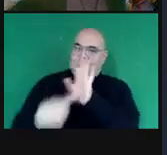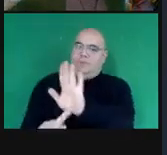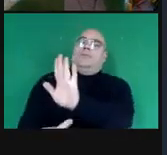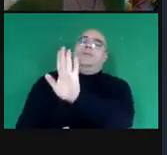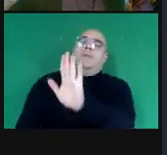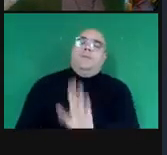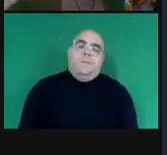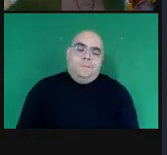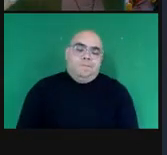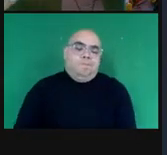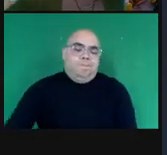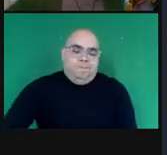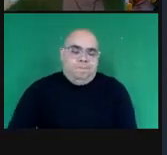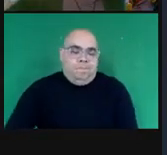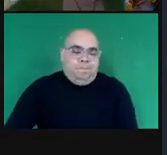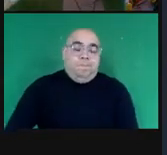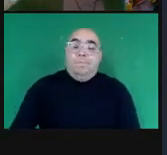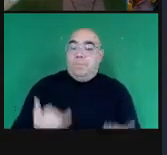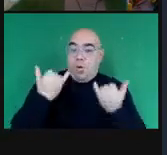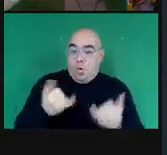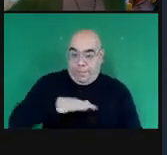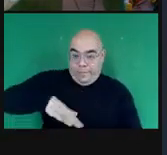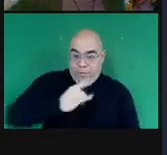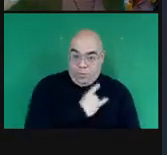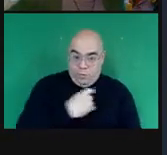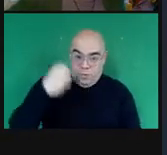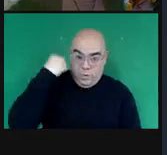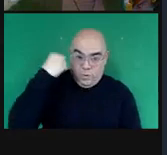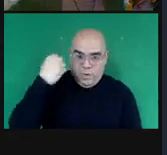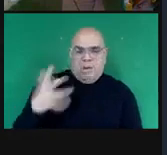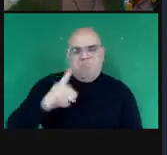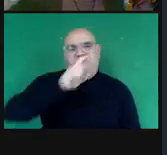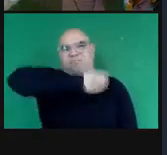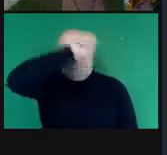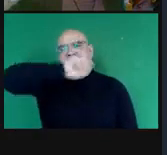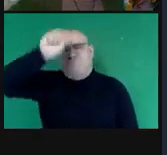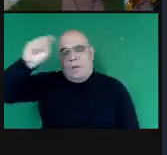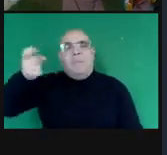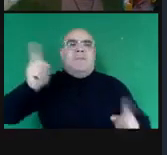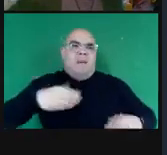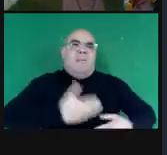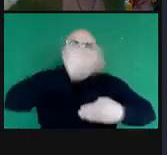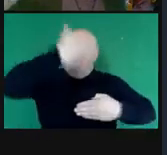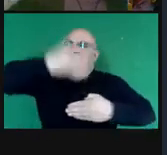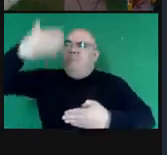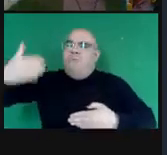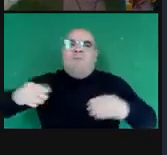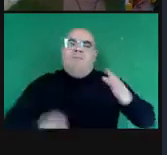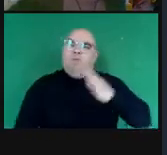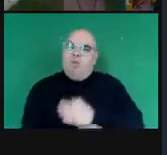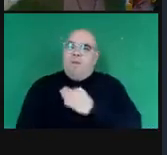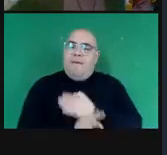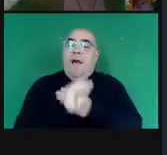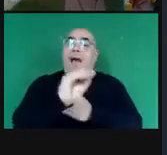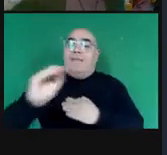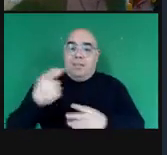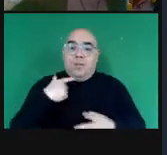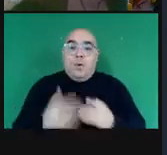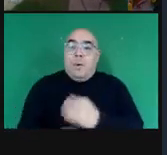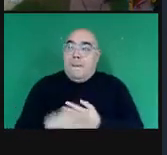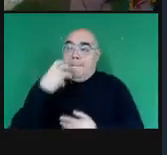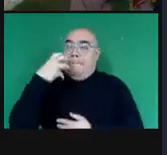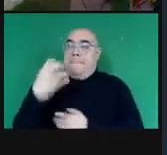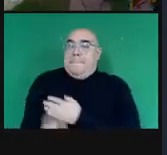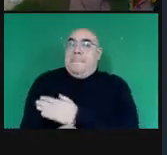Hoy en el campus tenemos todo tipo de grafitis y murales, pero es claro que siguen predominando los que tienen un sentido